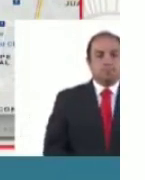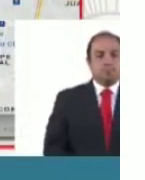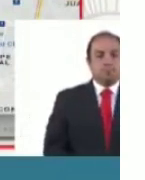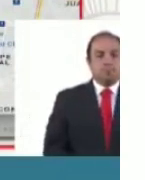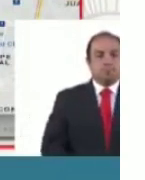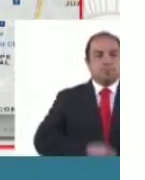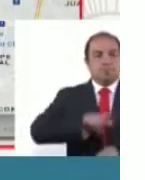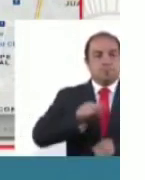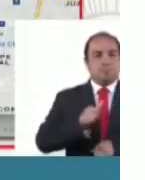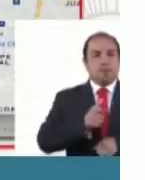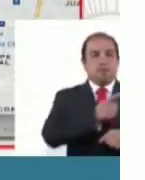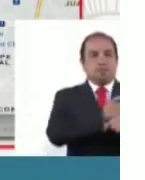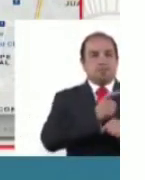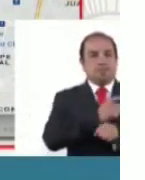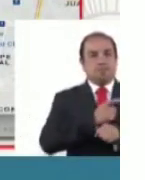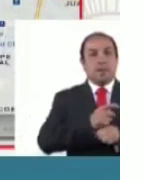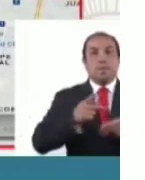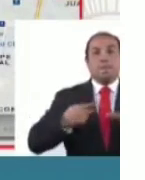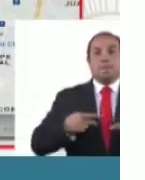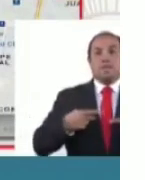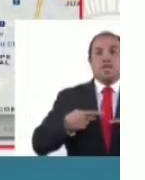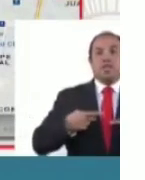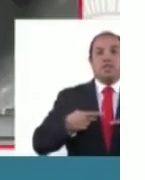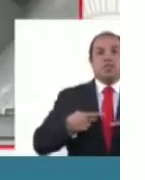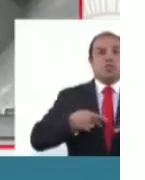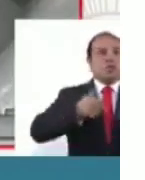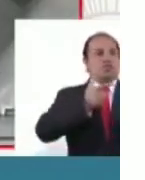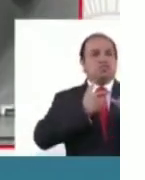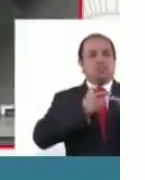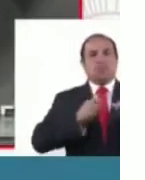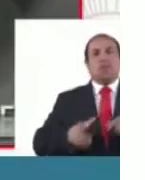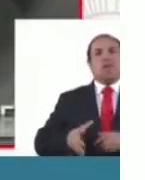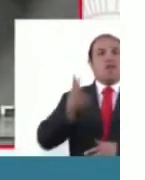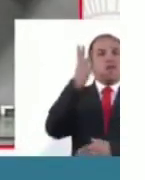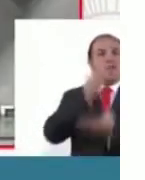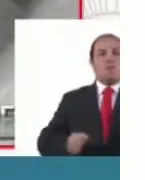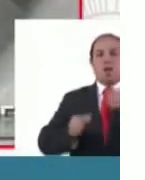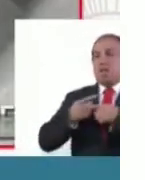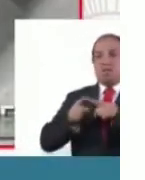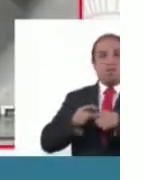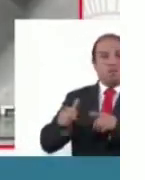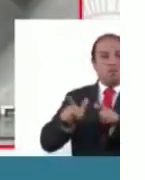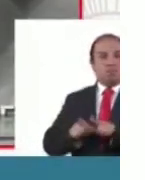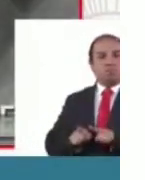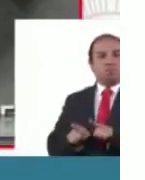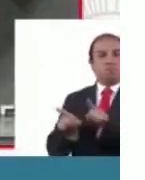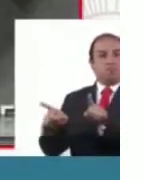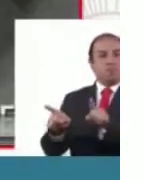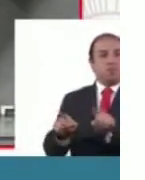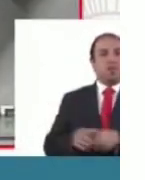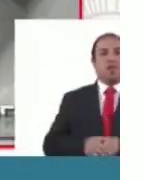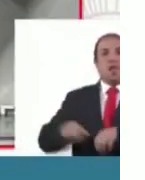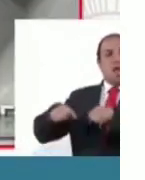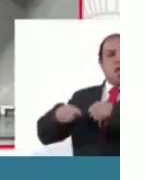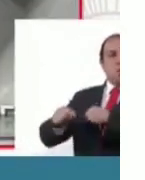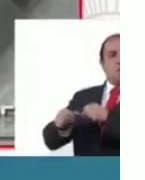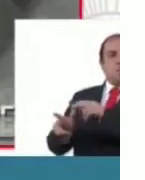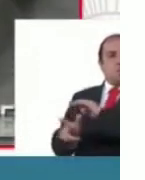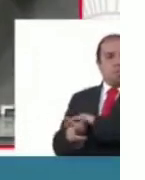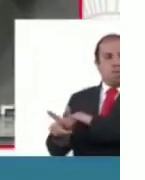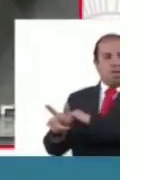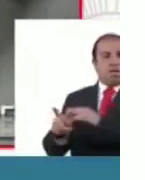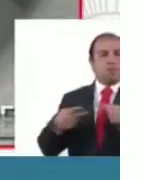Tras el ataque armado, los agresores huyeron en diferentes direcciones. Por lo que hace a la motocicleta en la que iban a bordo el piloto y